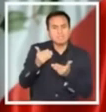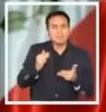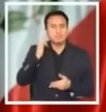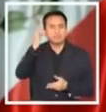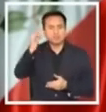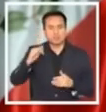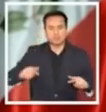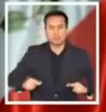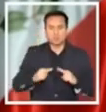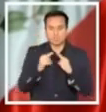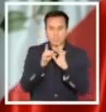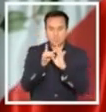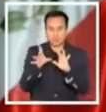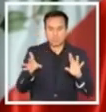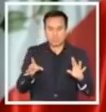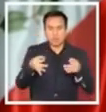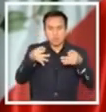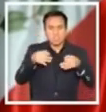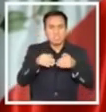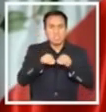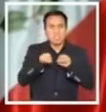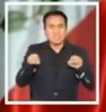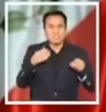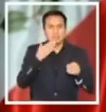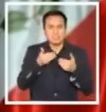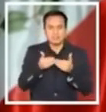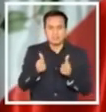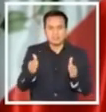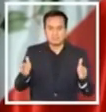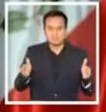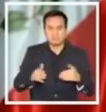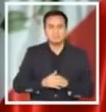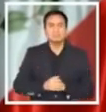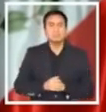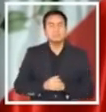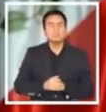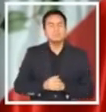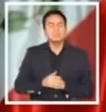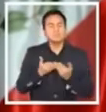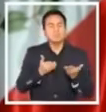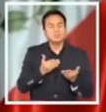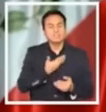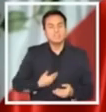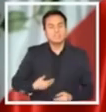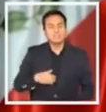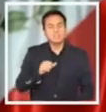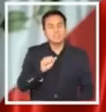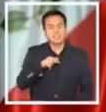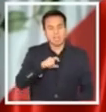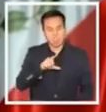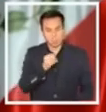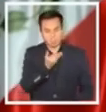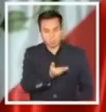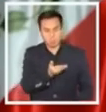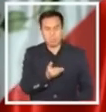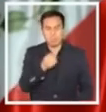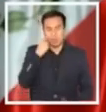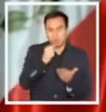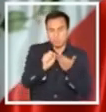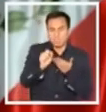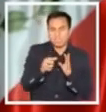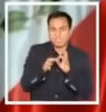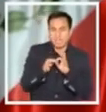en democracia, con justicia y libertad. Por intermedio del presidente López Obrador quiero reconocer y dar las